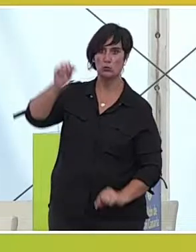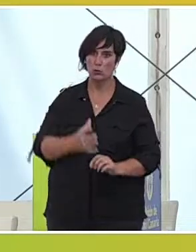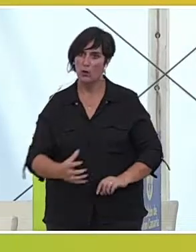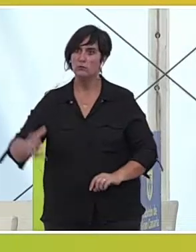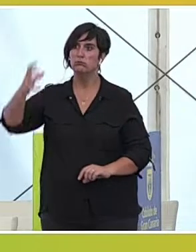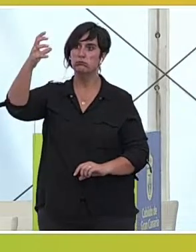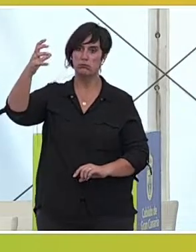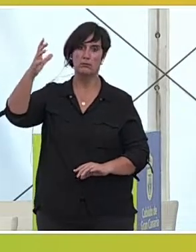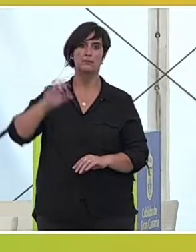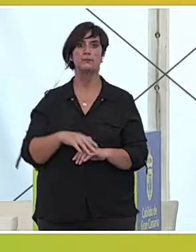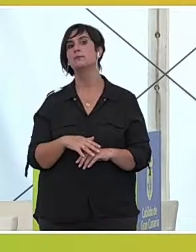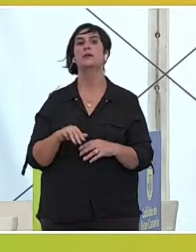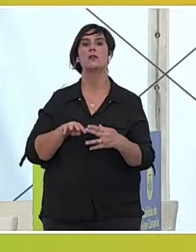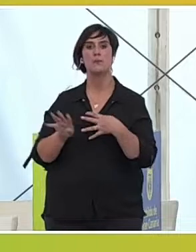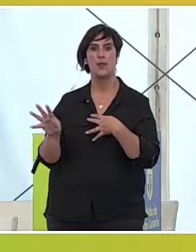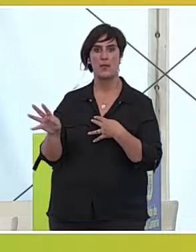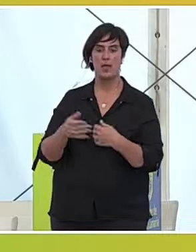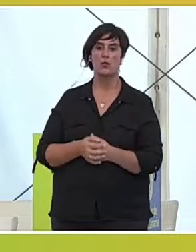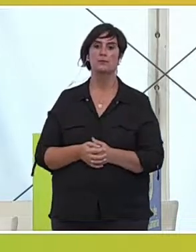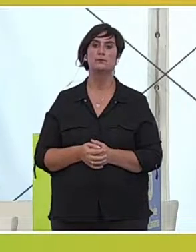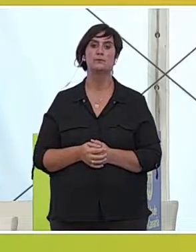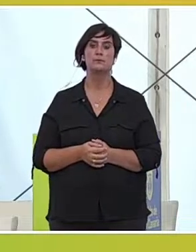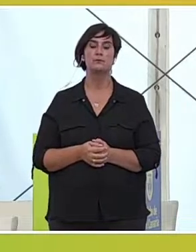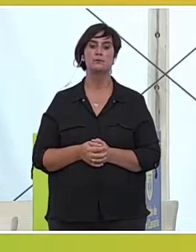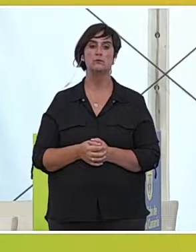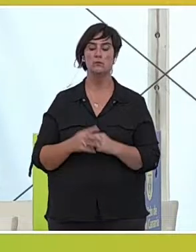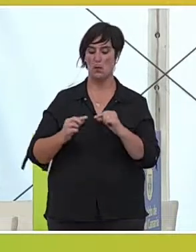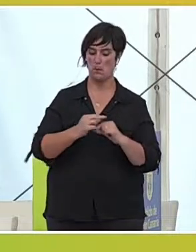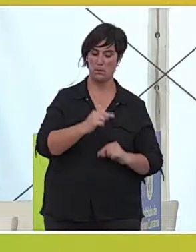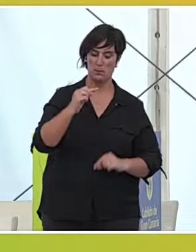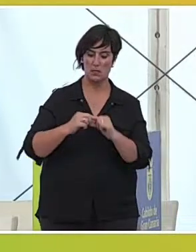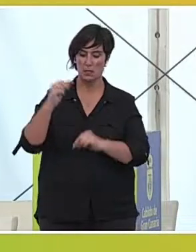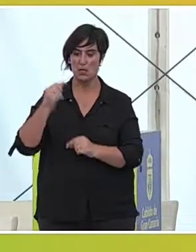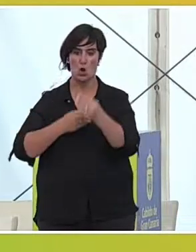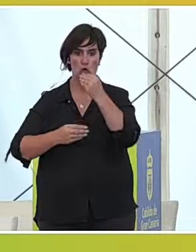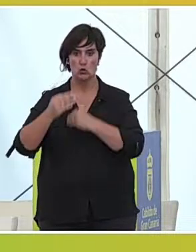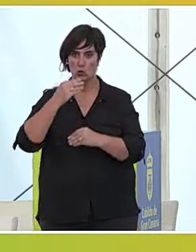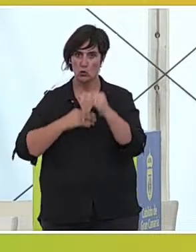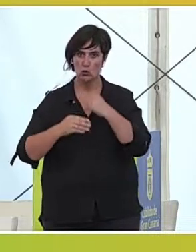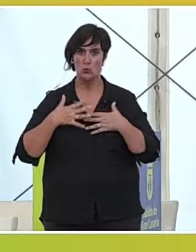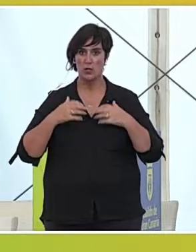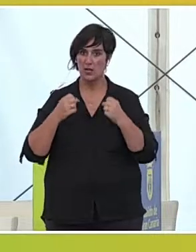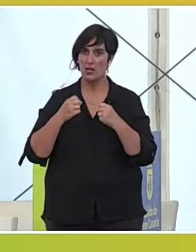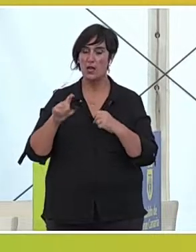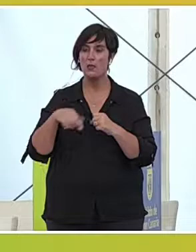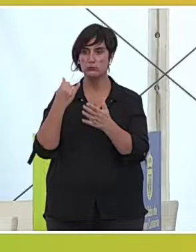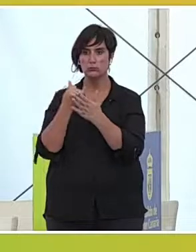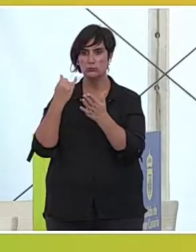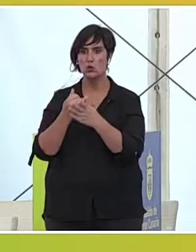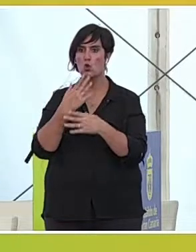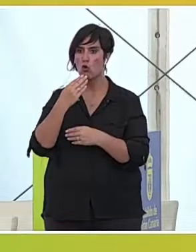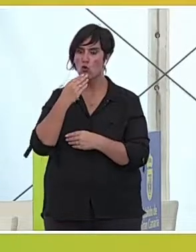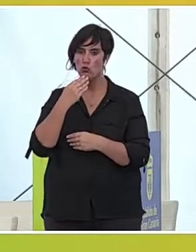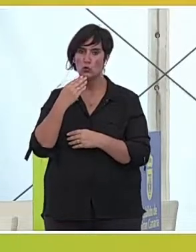para vencer en el permeado. Se midieron los consumos energéticos y se comprobó que el consumo